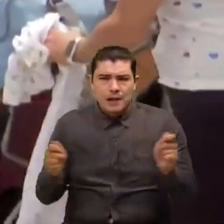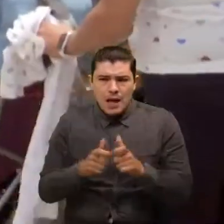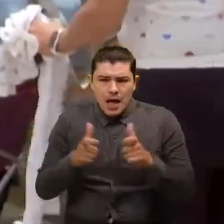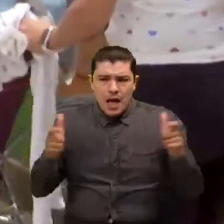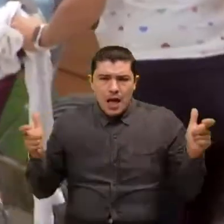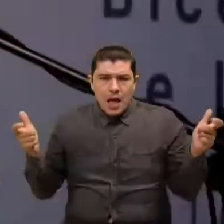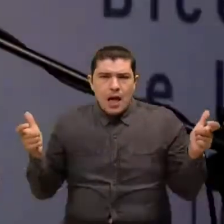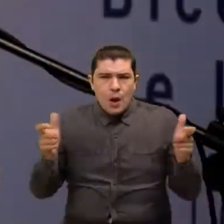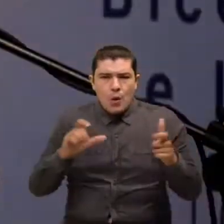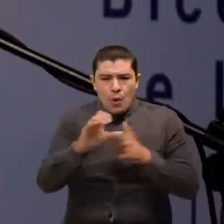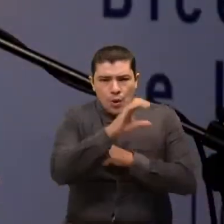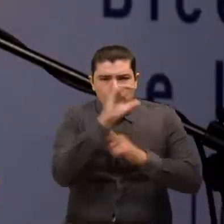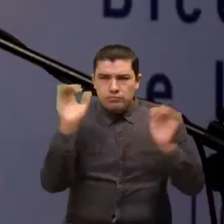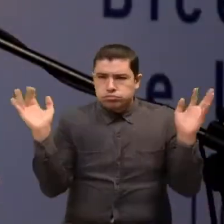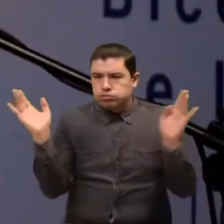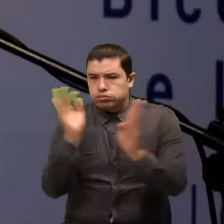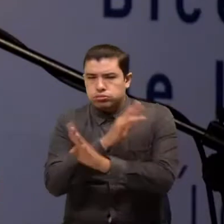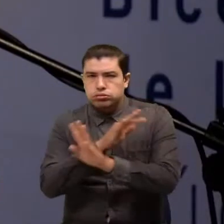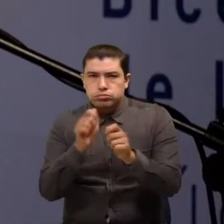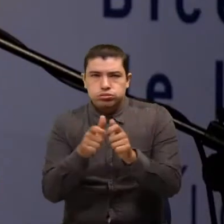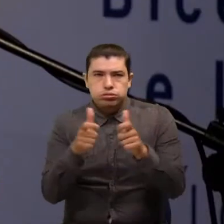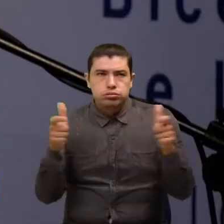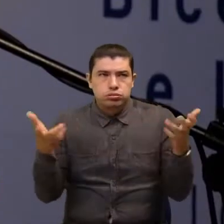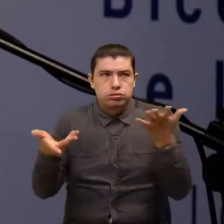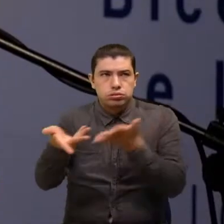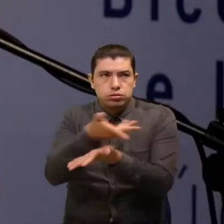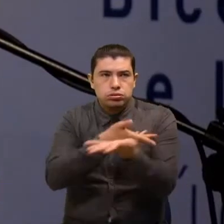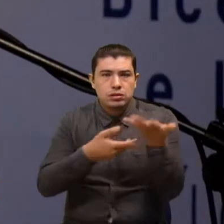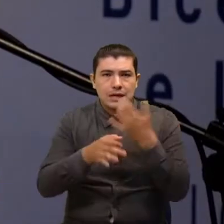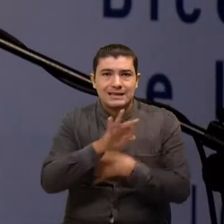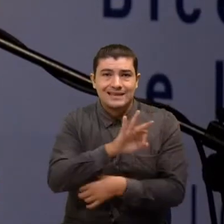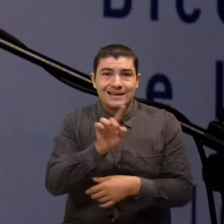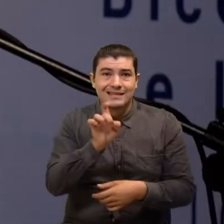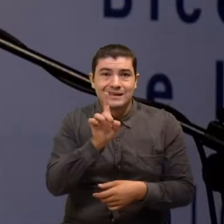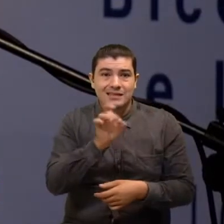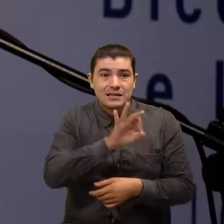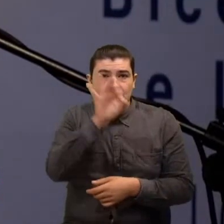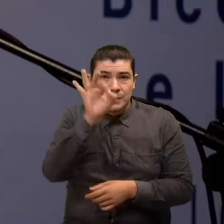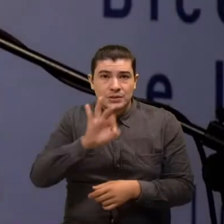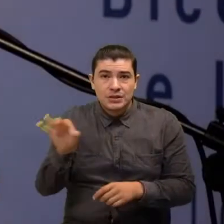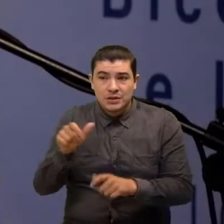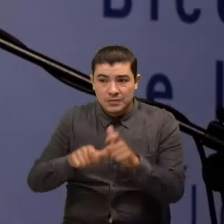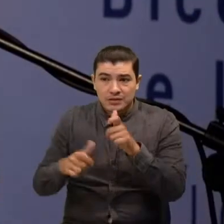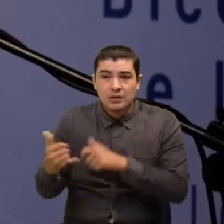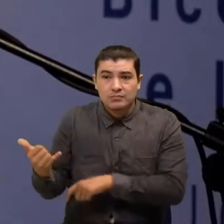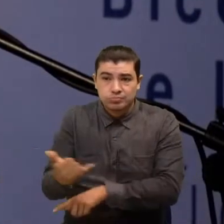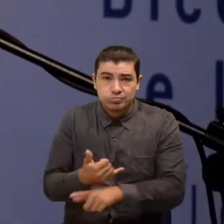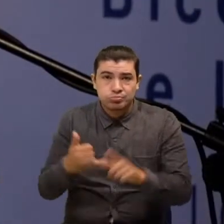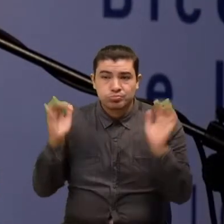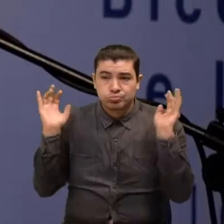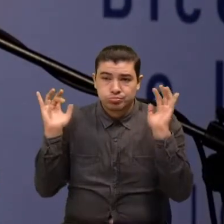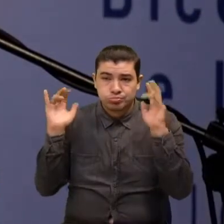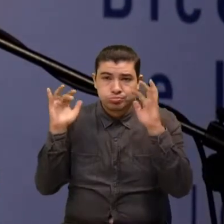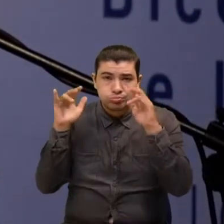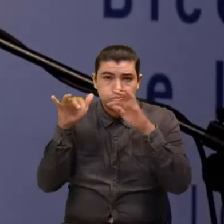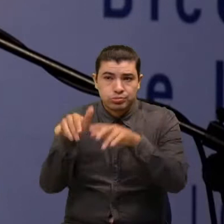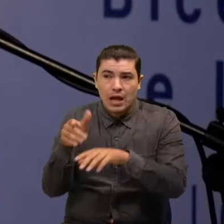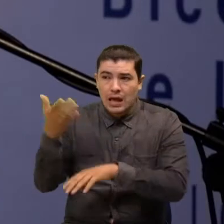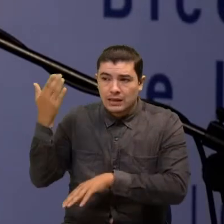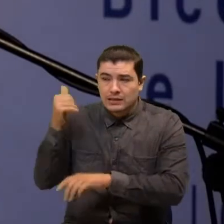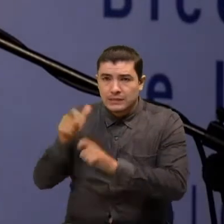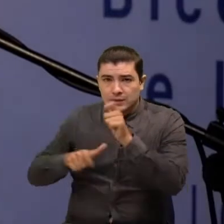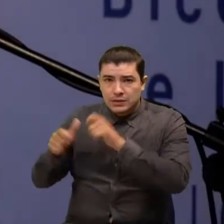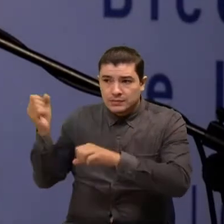por ciento de nuestra población es migrante las personas desplazadas de la violencia